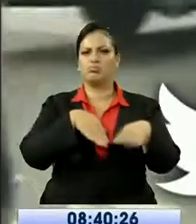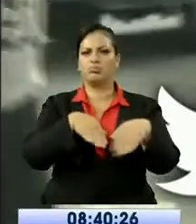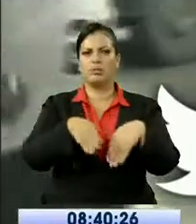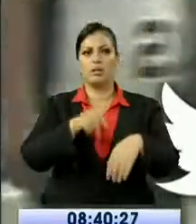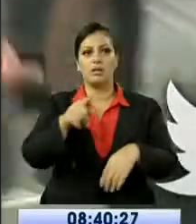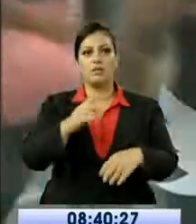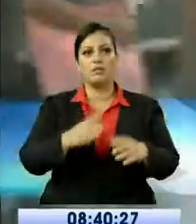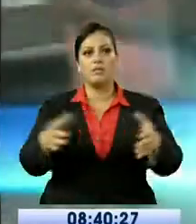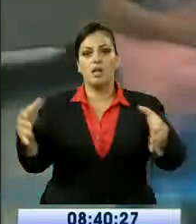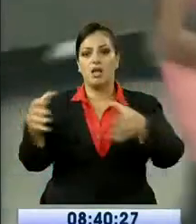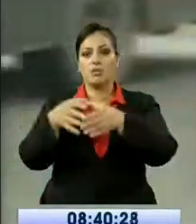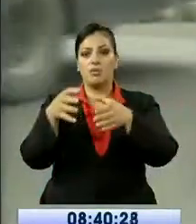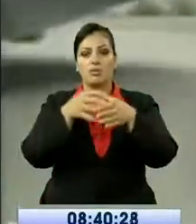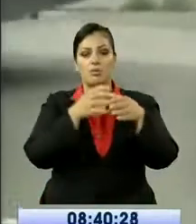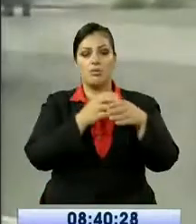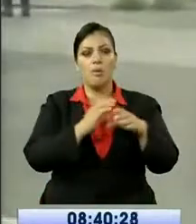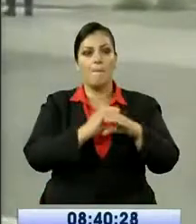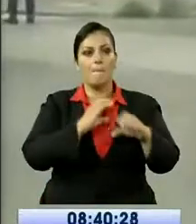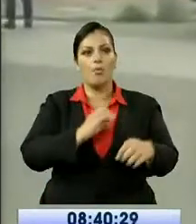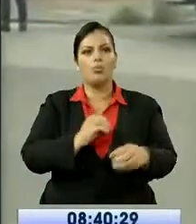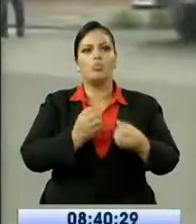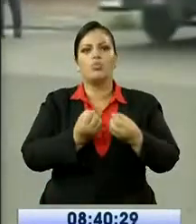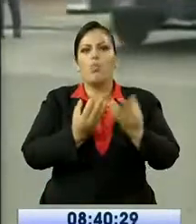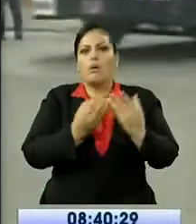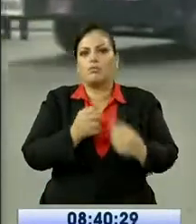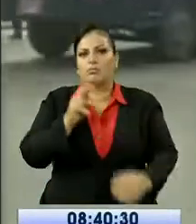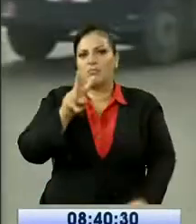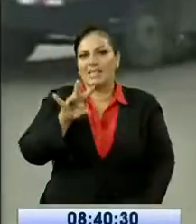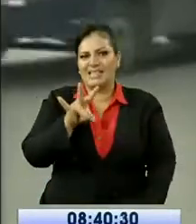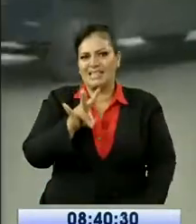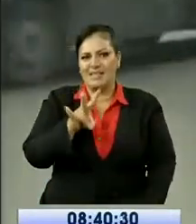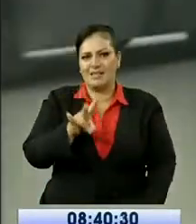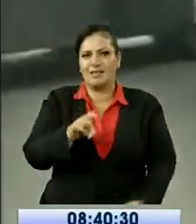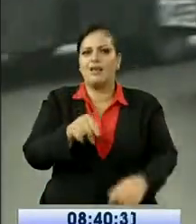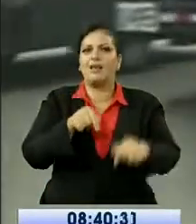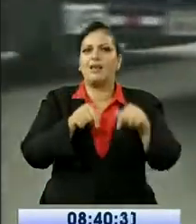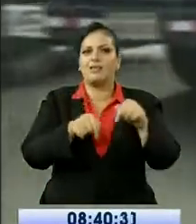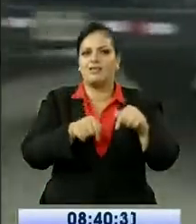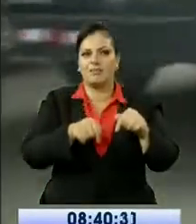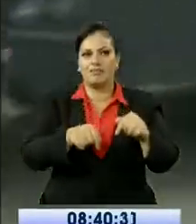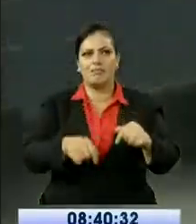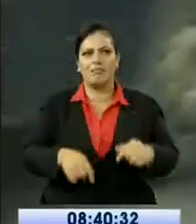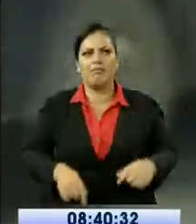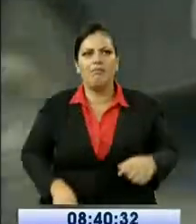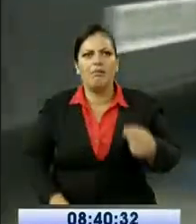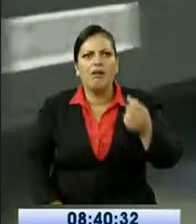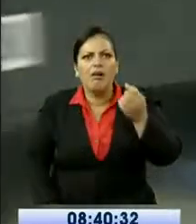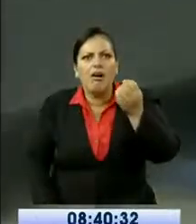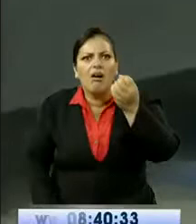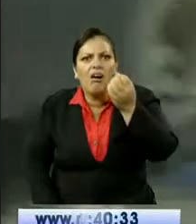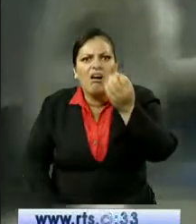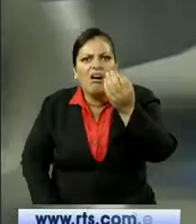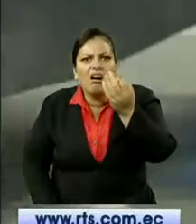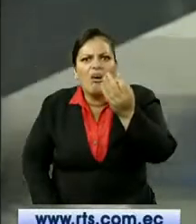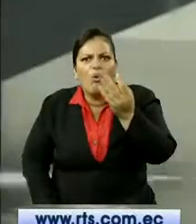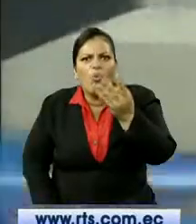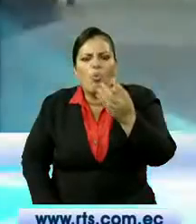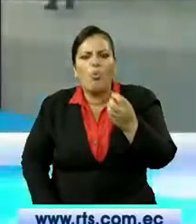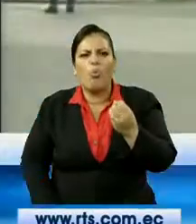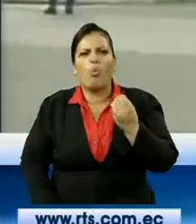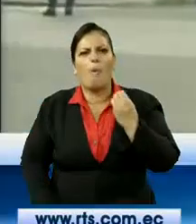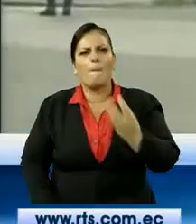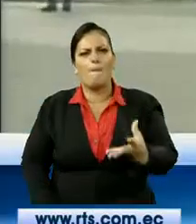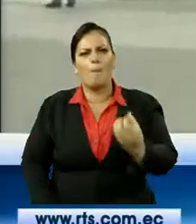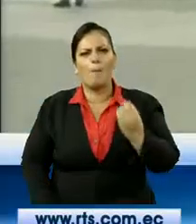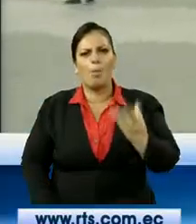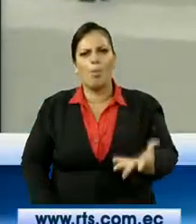buses, según el último reporte. Y ya si esas son las líneas de buses, imaginen cuántas unidades en toda